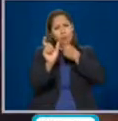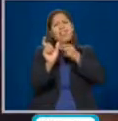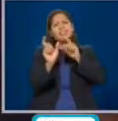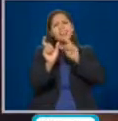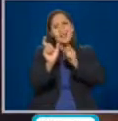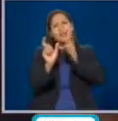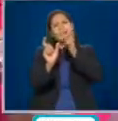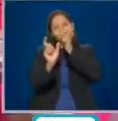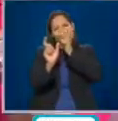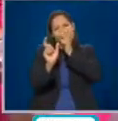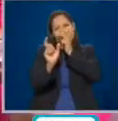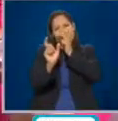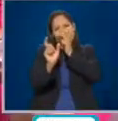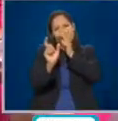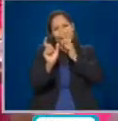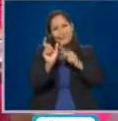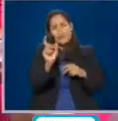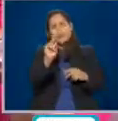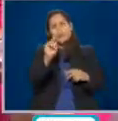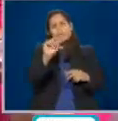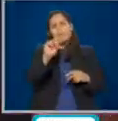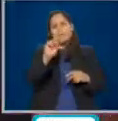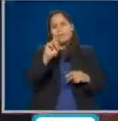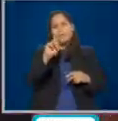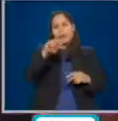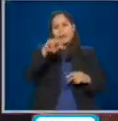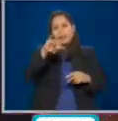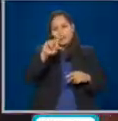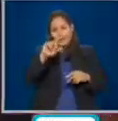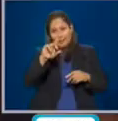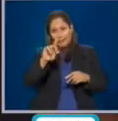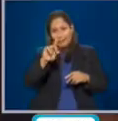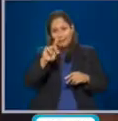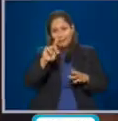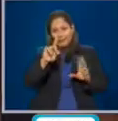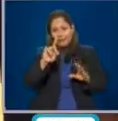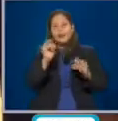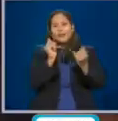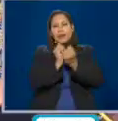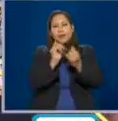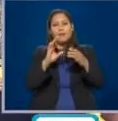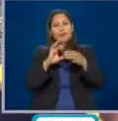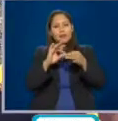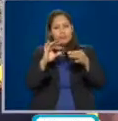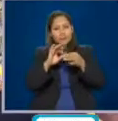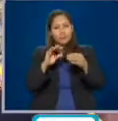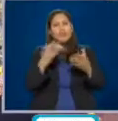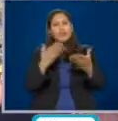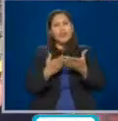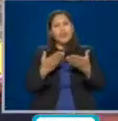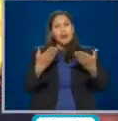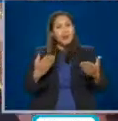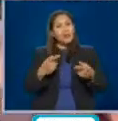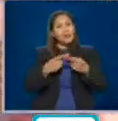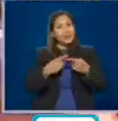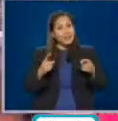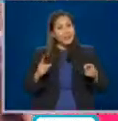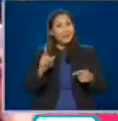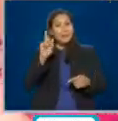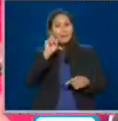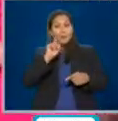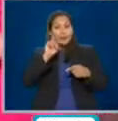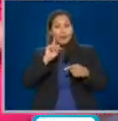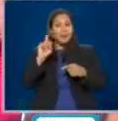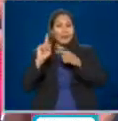paternidad, es lo mismo. Y también quisiera hacer énfasis en esta posibilidad que ahora hay de que una mujer puede ejercer